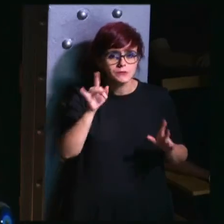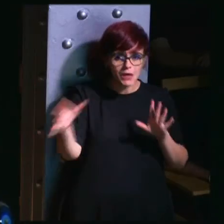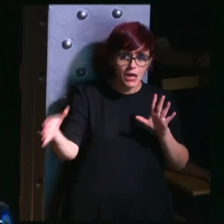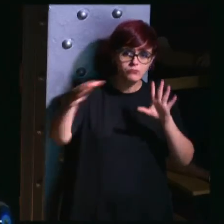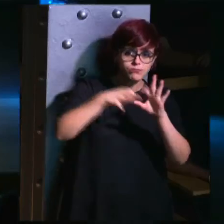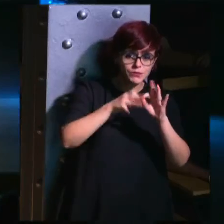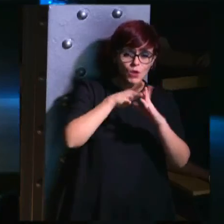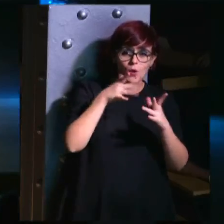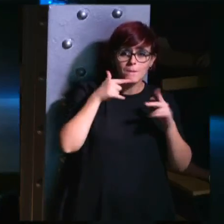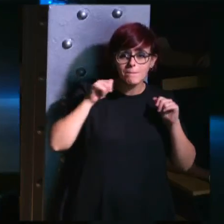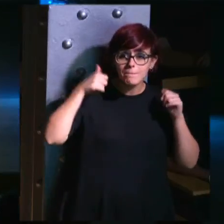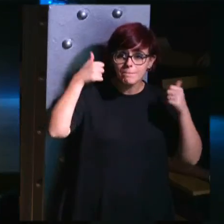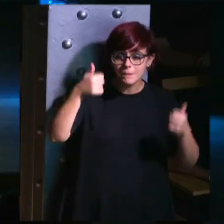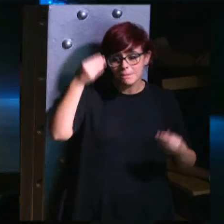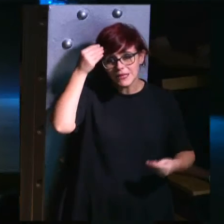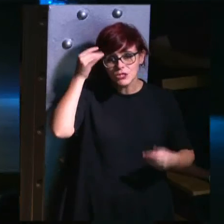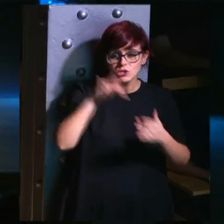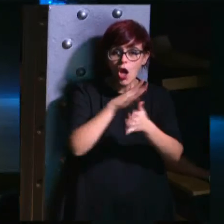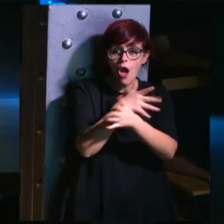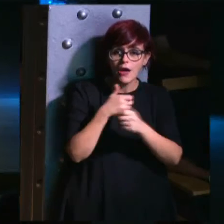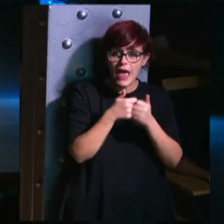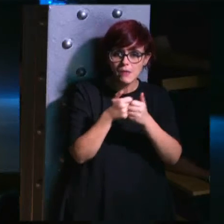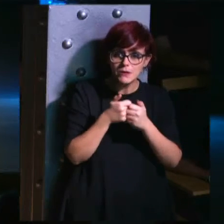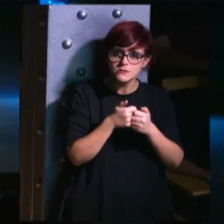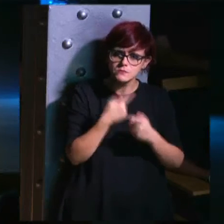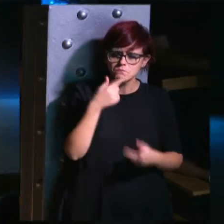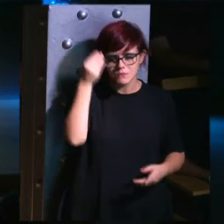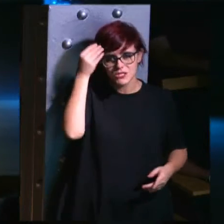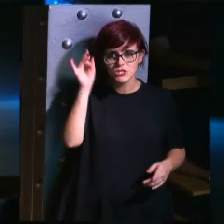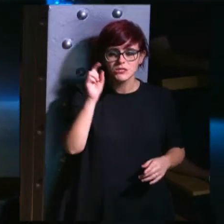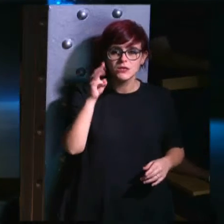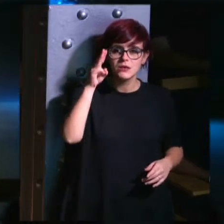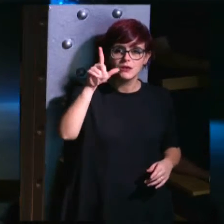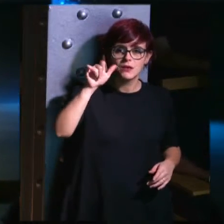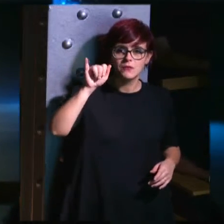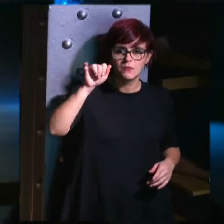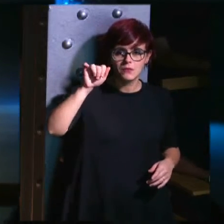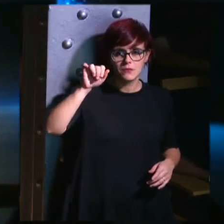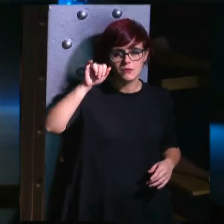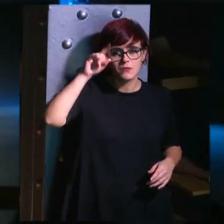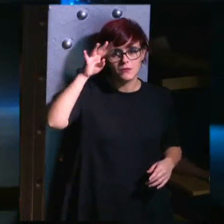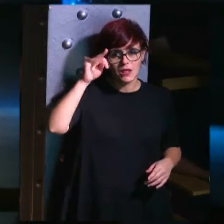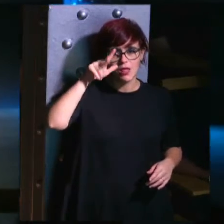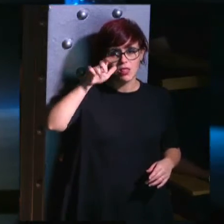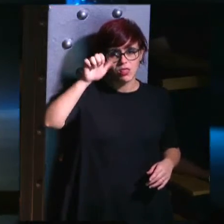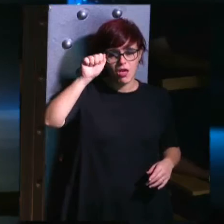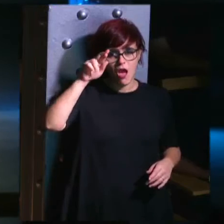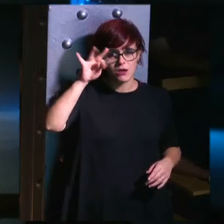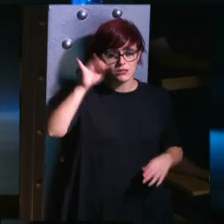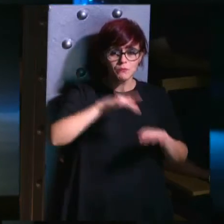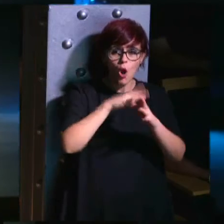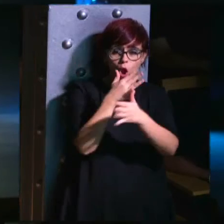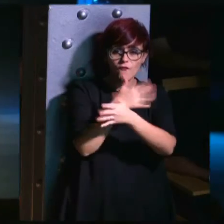por qué creo que va a empezar los gamers, porque creo que PlayVR, con un coste muchísimo más reducido, que ya tiene su